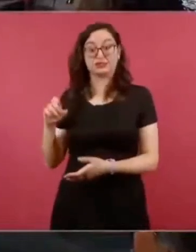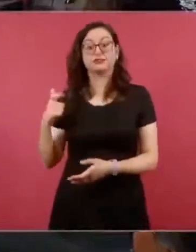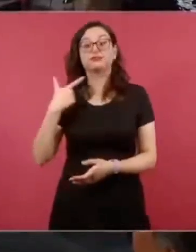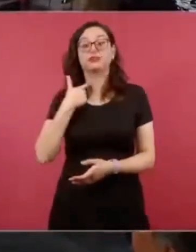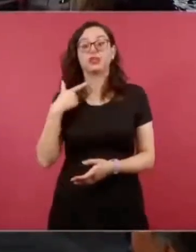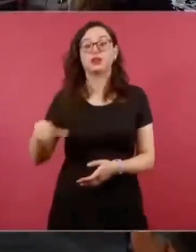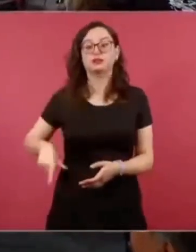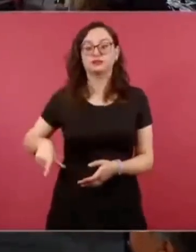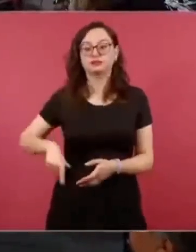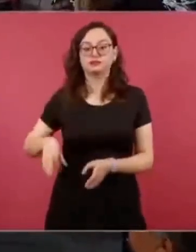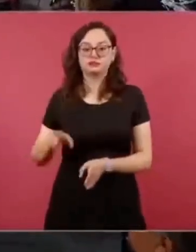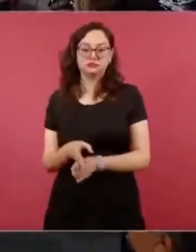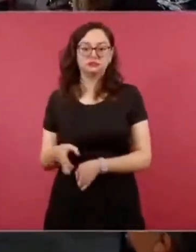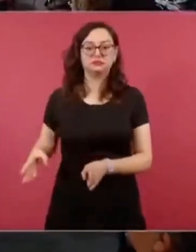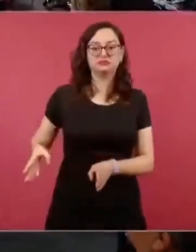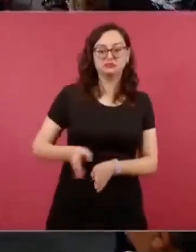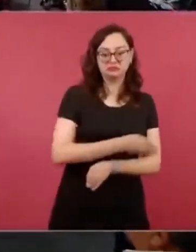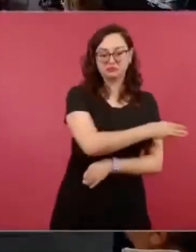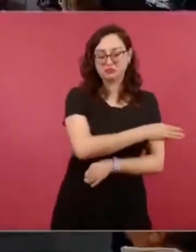sin tener que definirse,